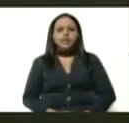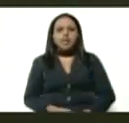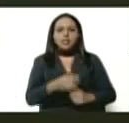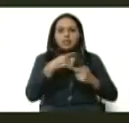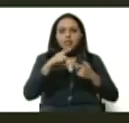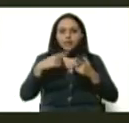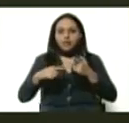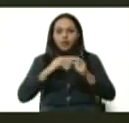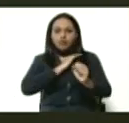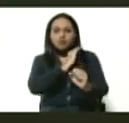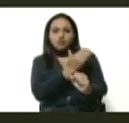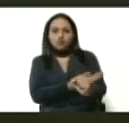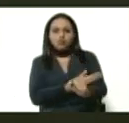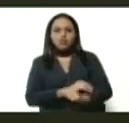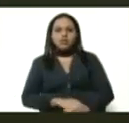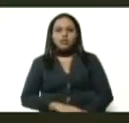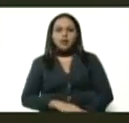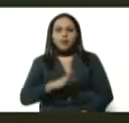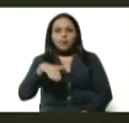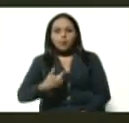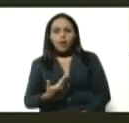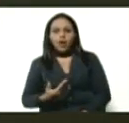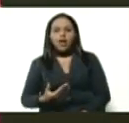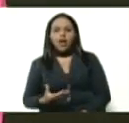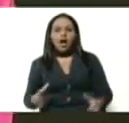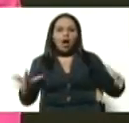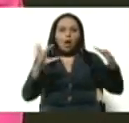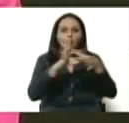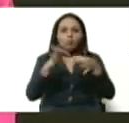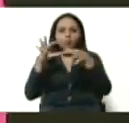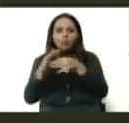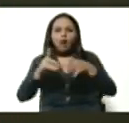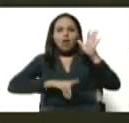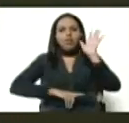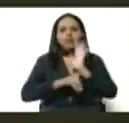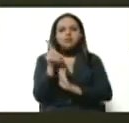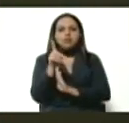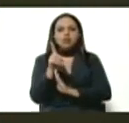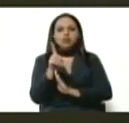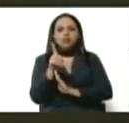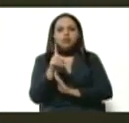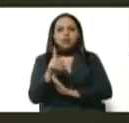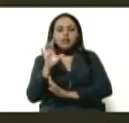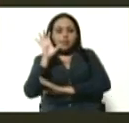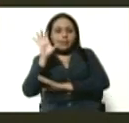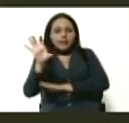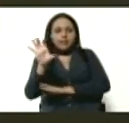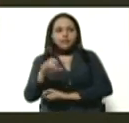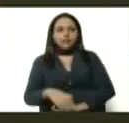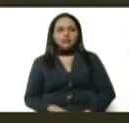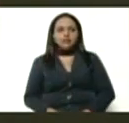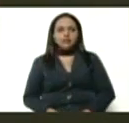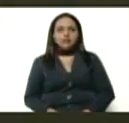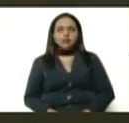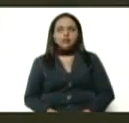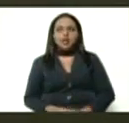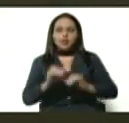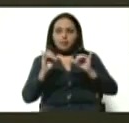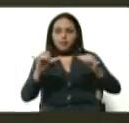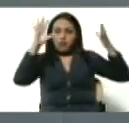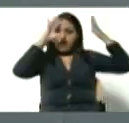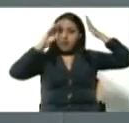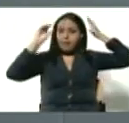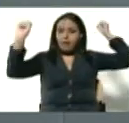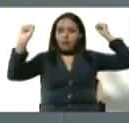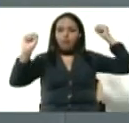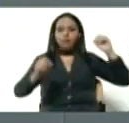potencialidades que sirven de complementariedad para el desarrollo de las naciones. Así que, embajador